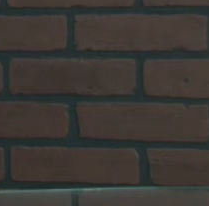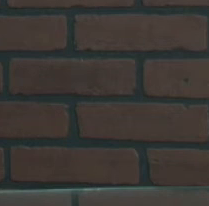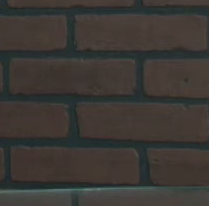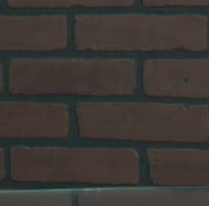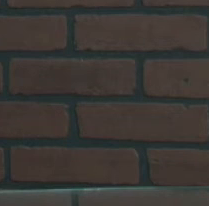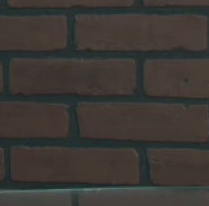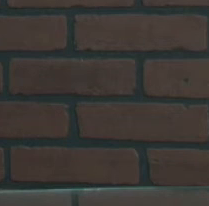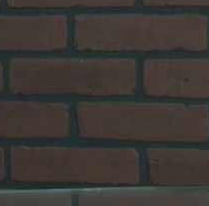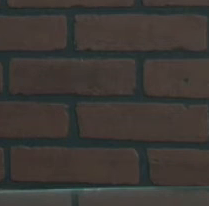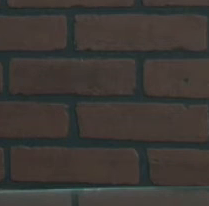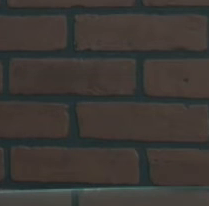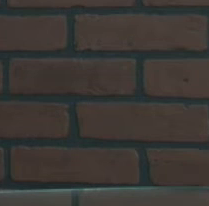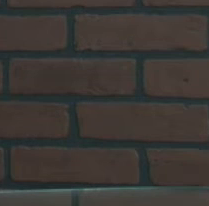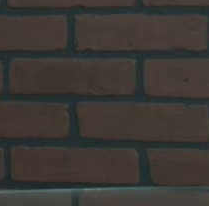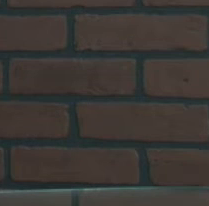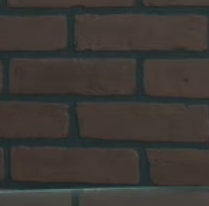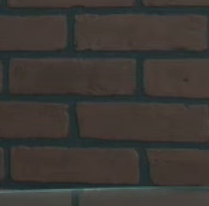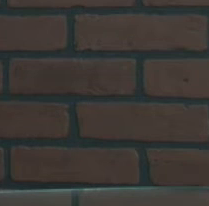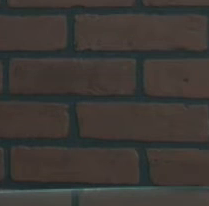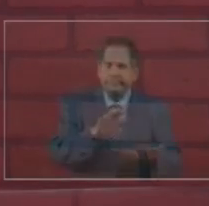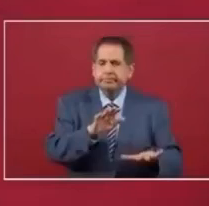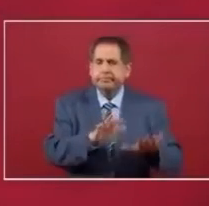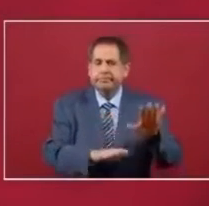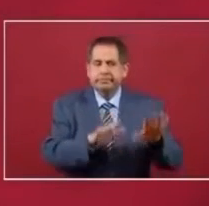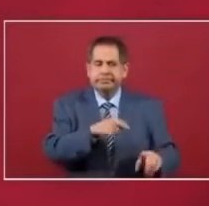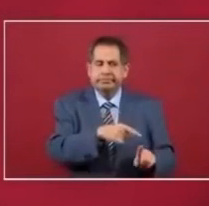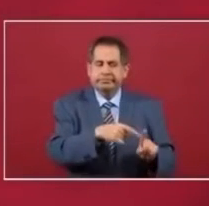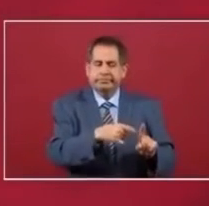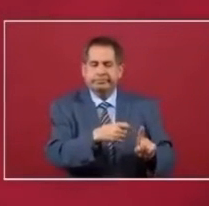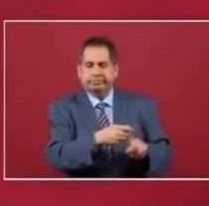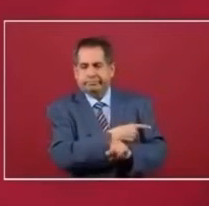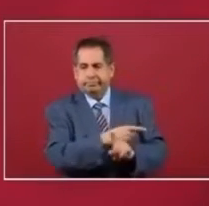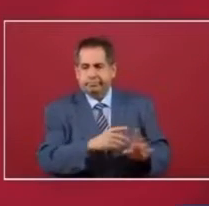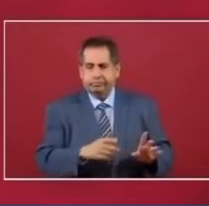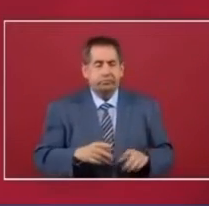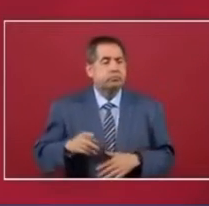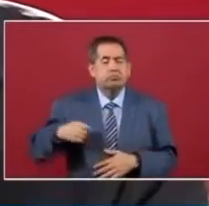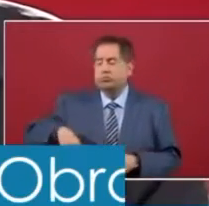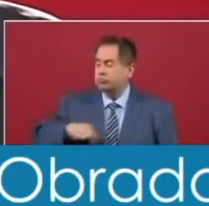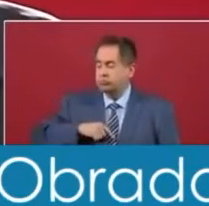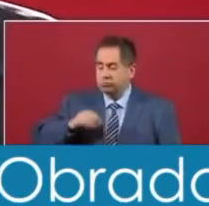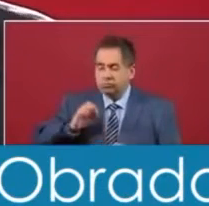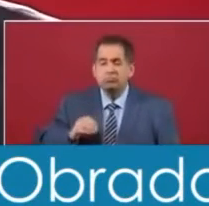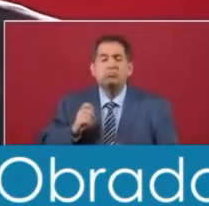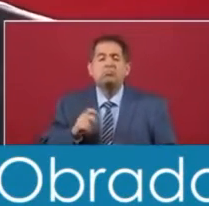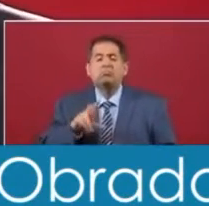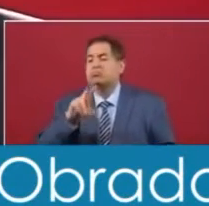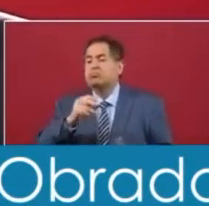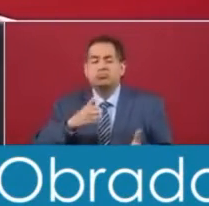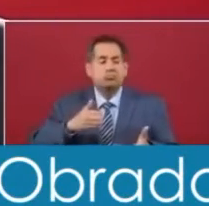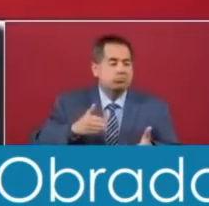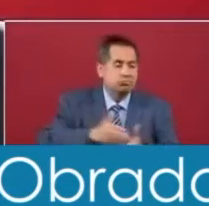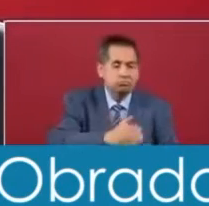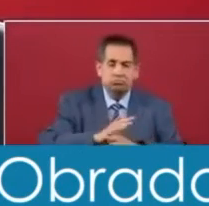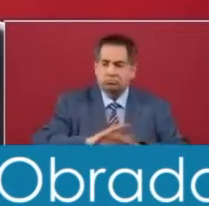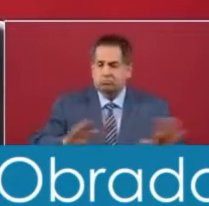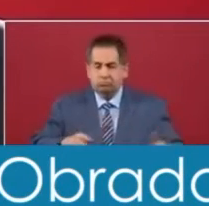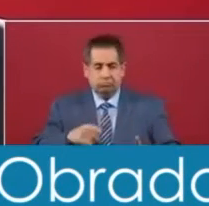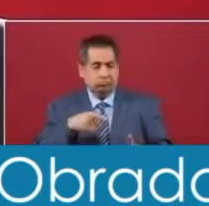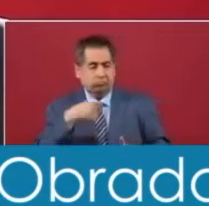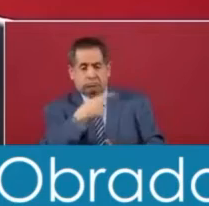que esto fue lo que ocurrió. La política de no intervención y